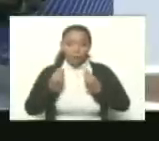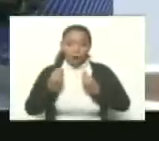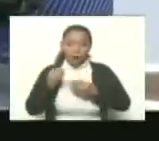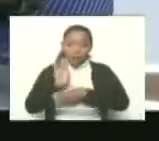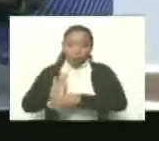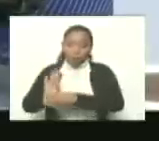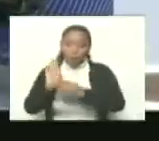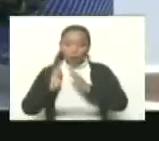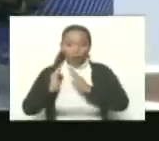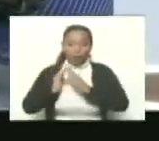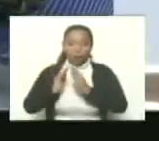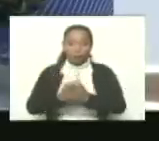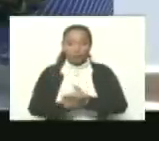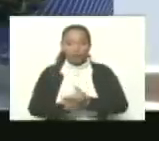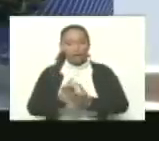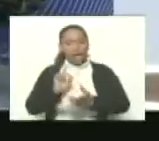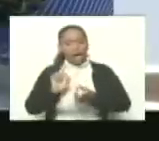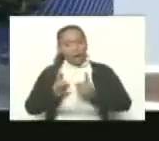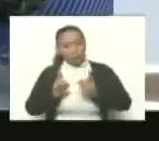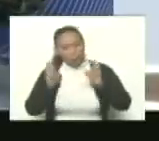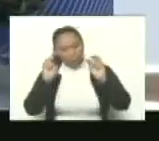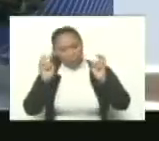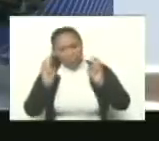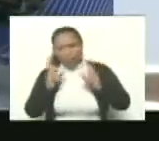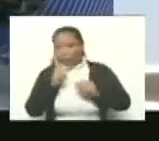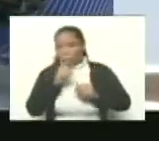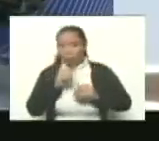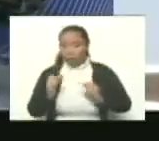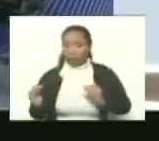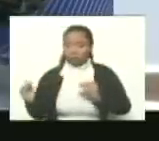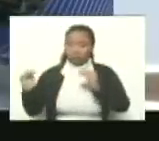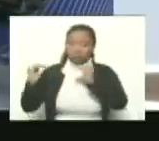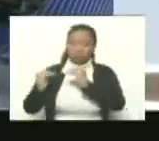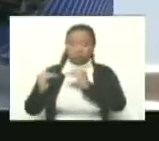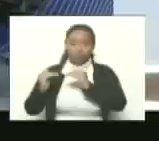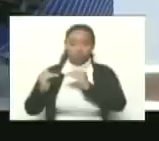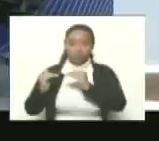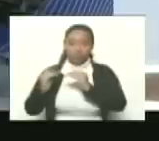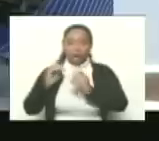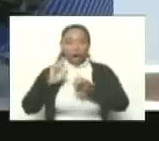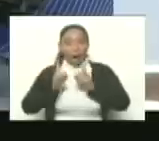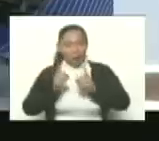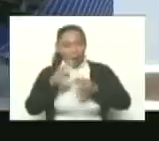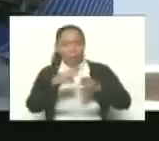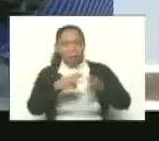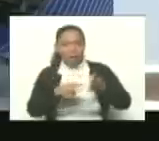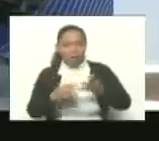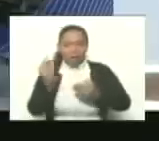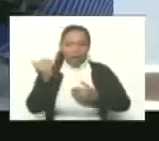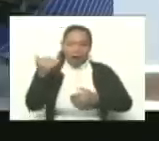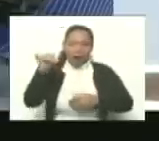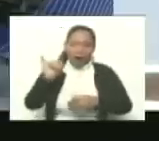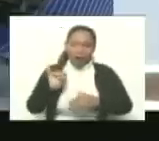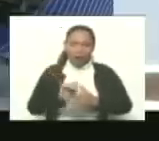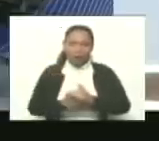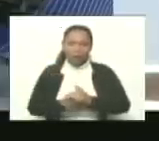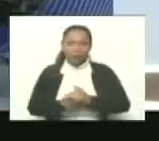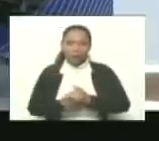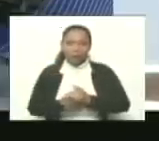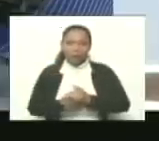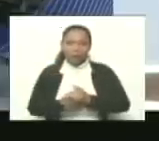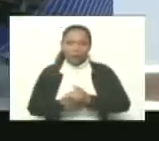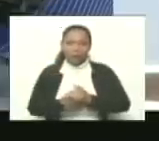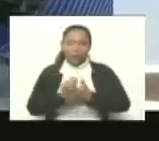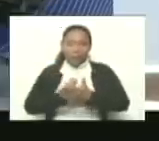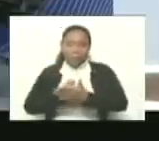Hay competencias que no están en un mismo nivel. Hay productos que vienen con lo que se llaman los subsidios